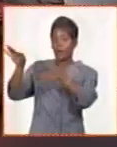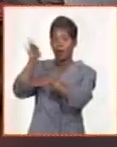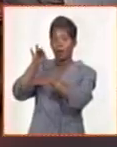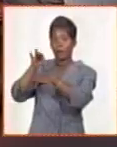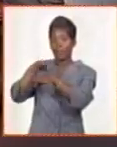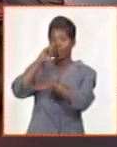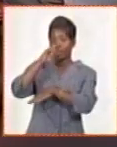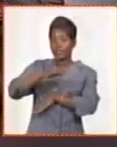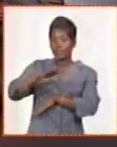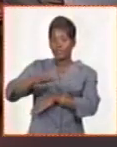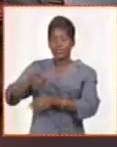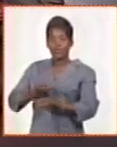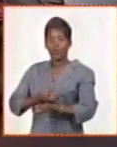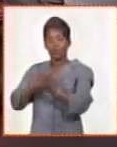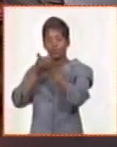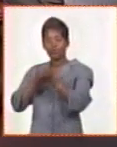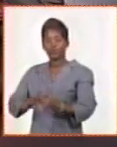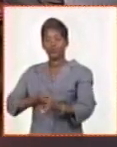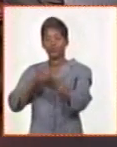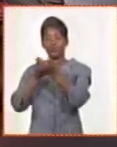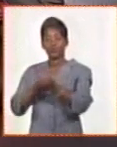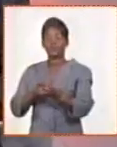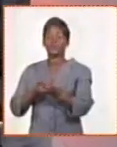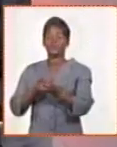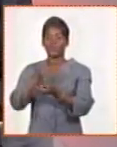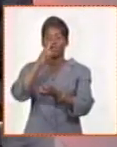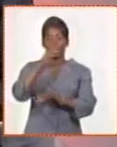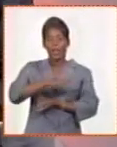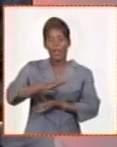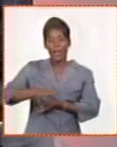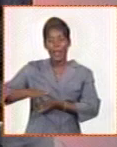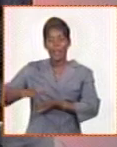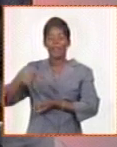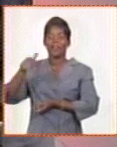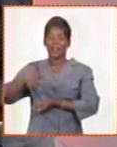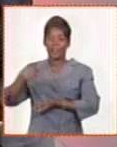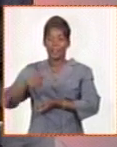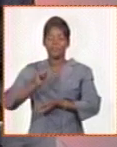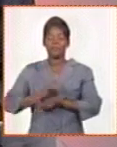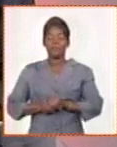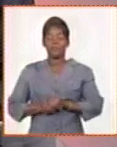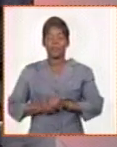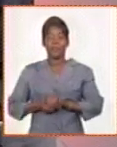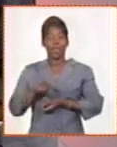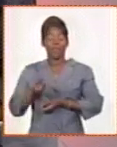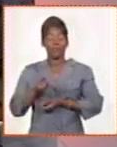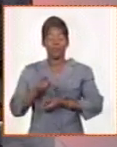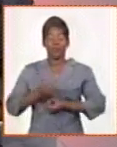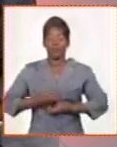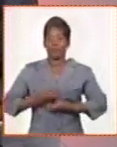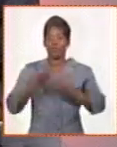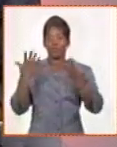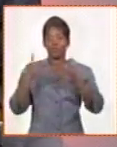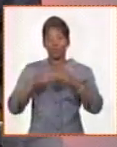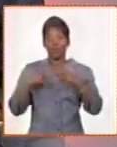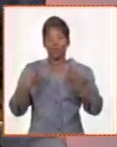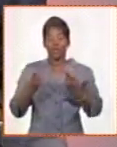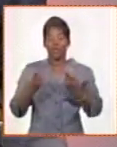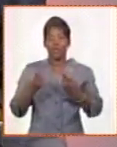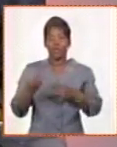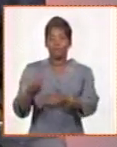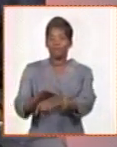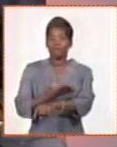del bombero, chiquitos, los niños chiquirricos. El 27 aniversario de la Sociedad Cultural José Martí, eso es constante. La colmenita de la Policía